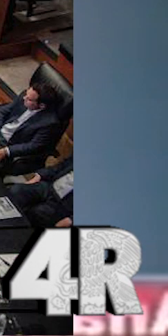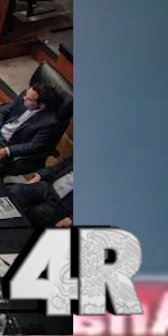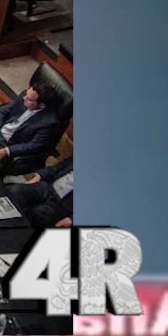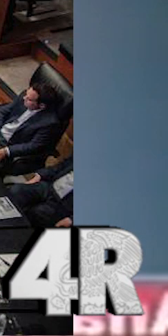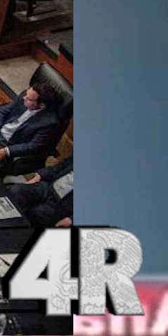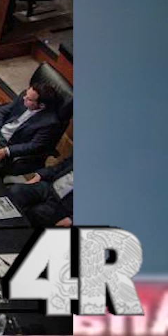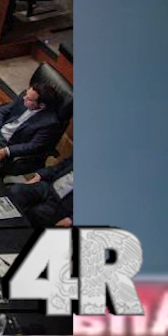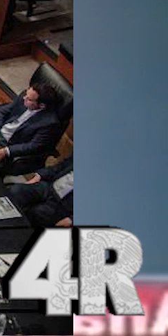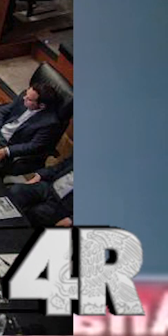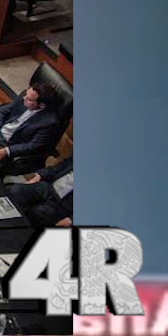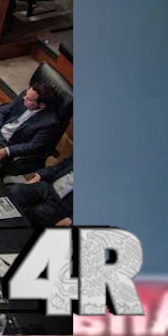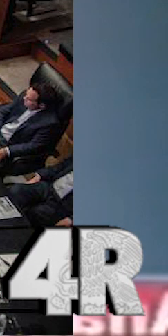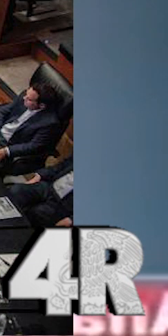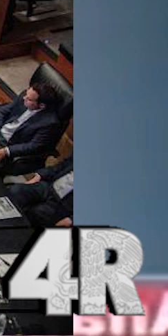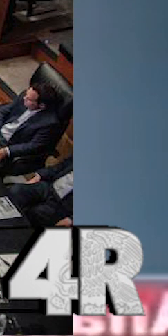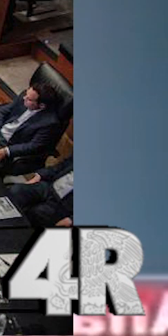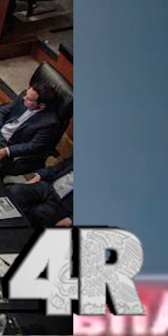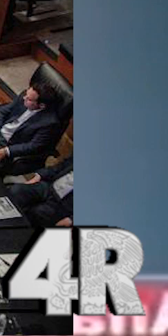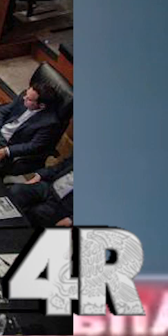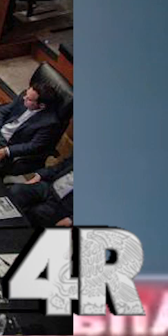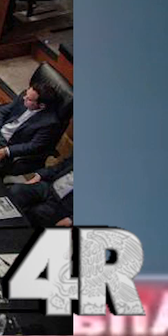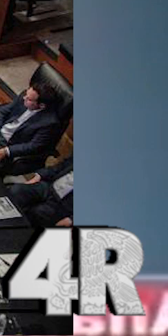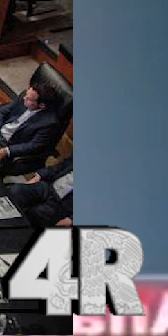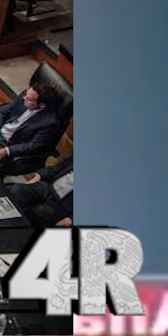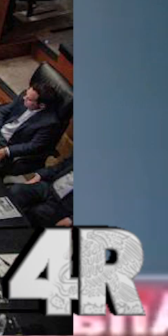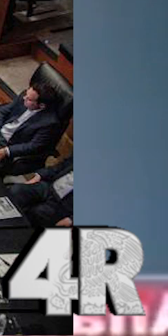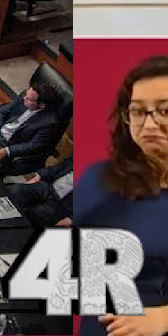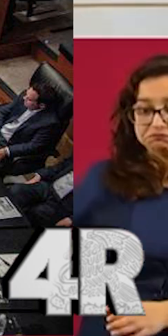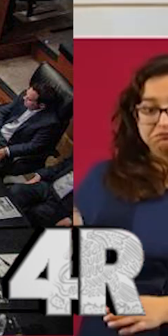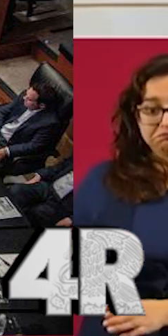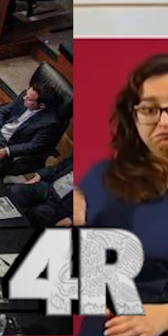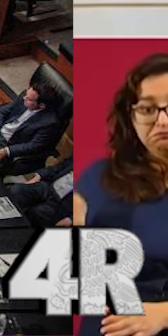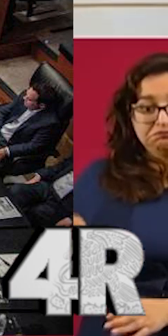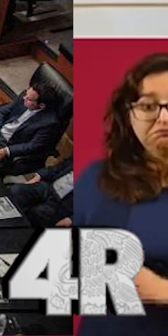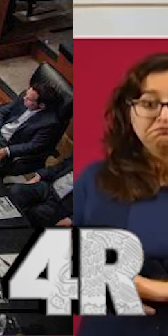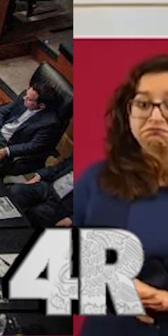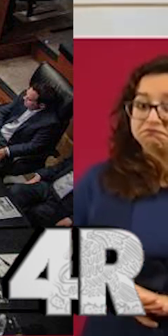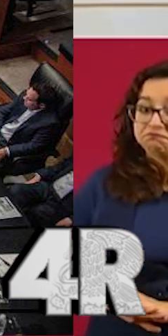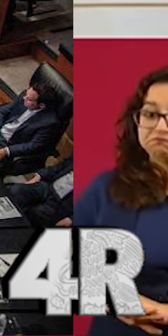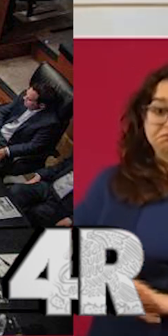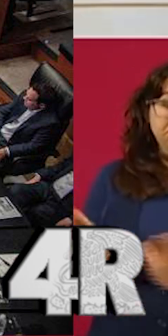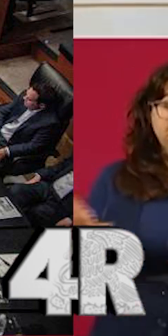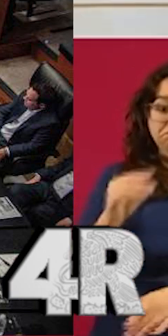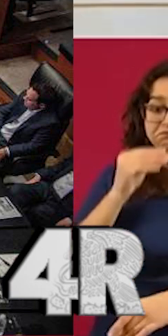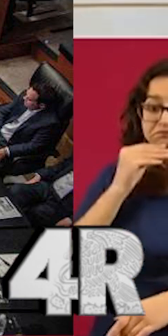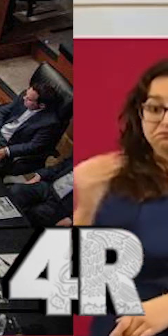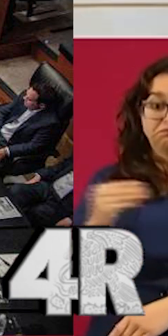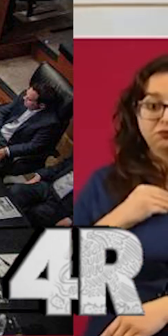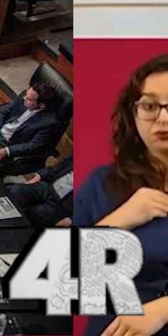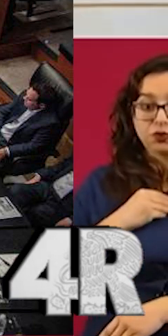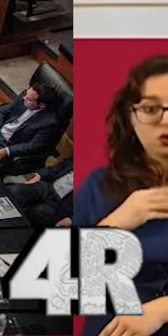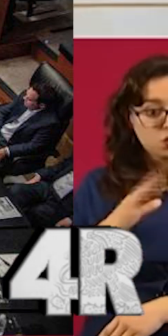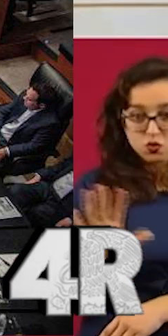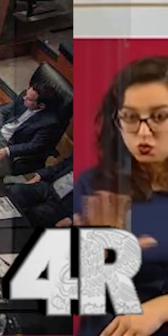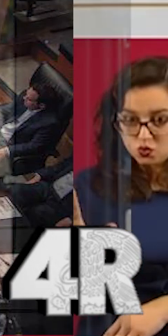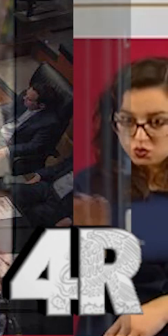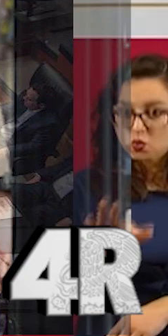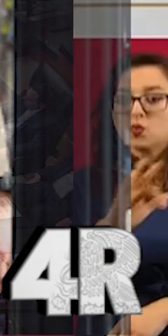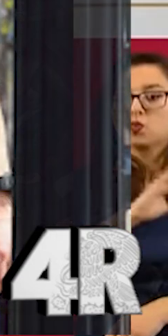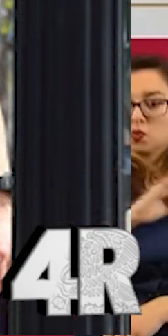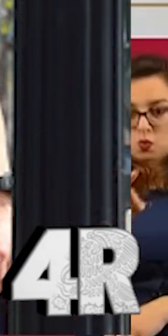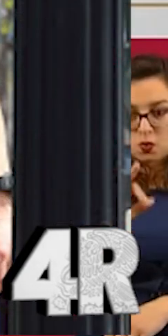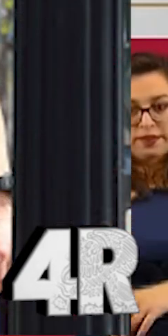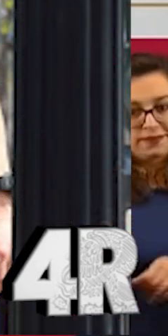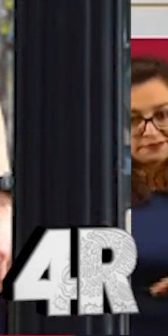mexicano este propio martes se establecen nuevos controles para la presencia de agentes extranjeros en nuestro